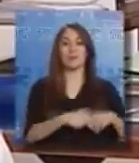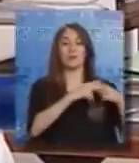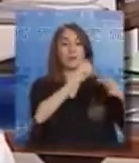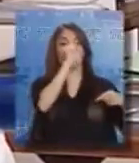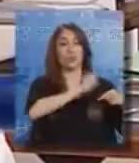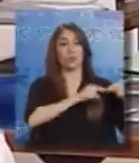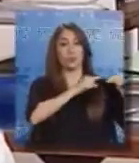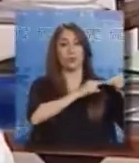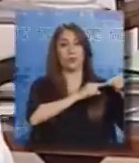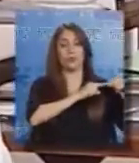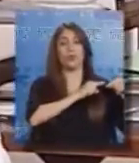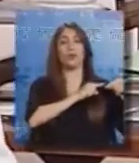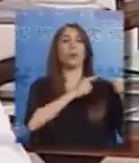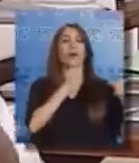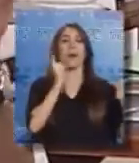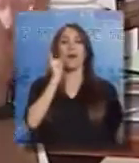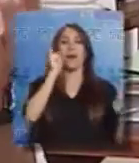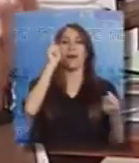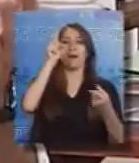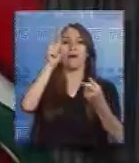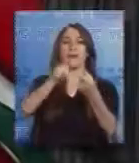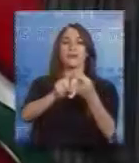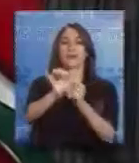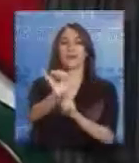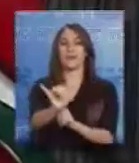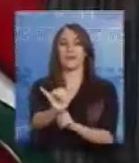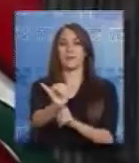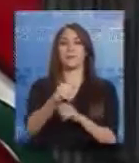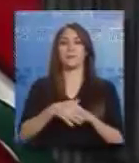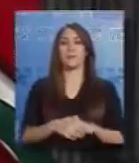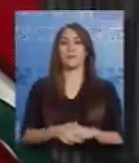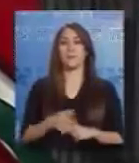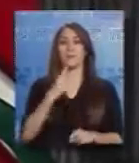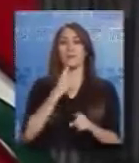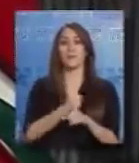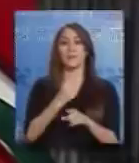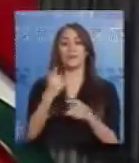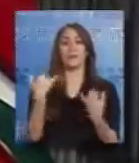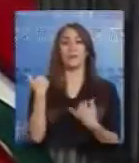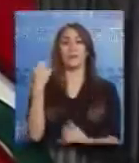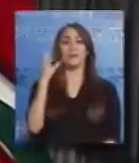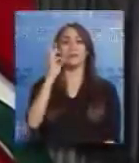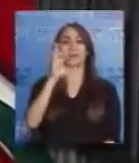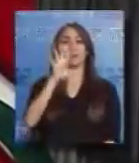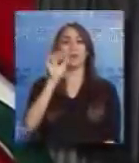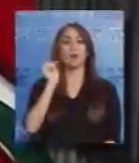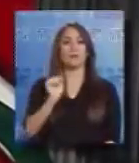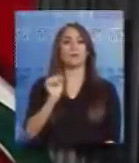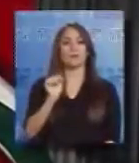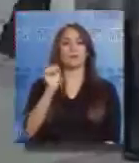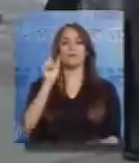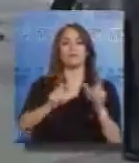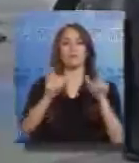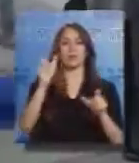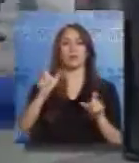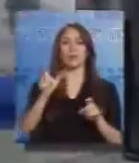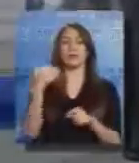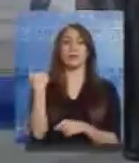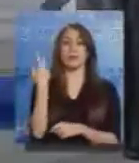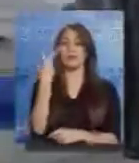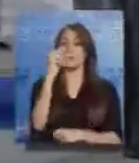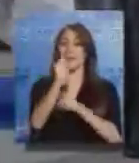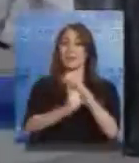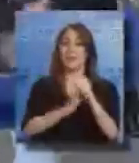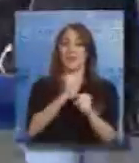sur de la ciudad en Quitumbe hasta La Ye. Actualmente al día son 265.000 usuarios los que se transportan. En sus 20 años